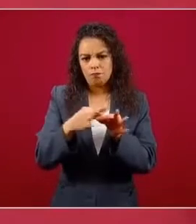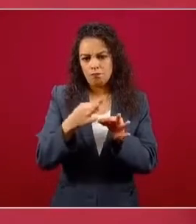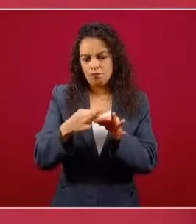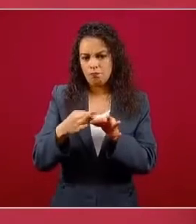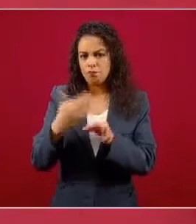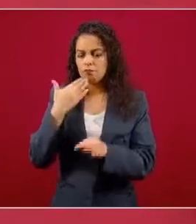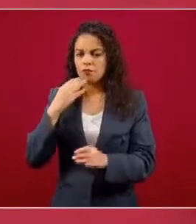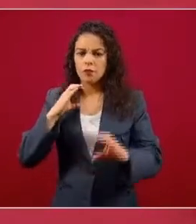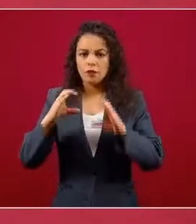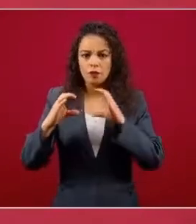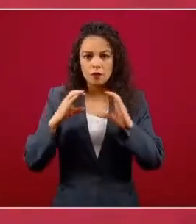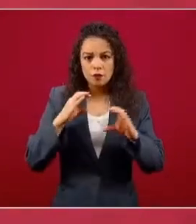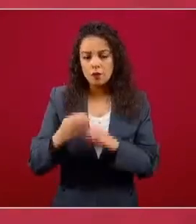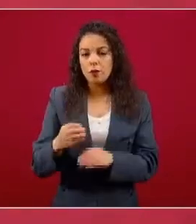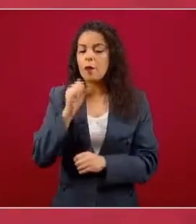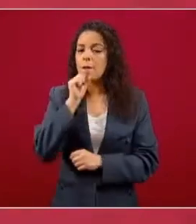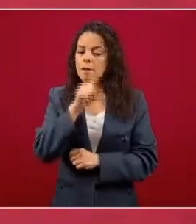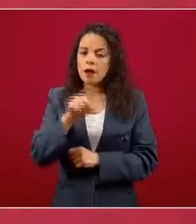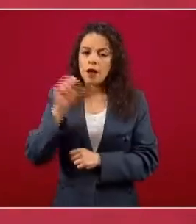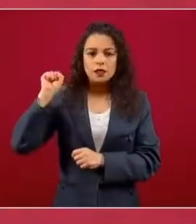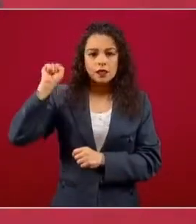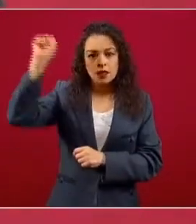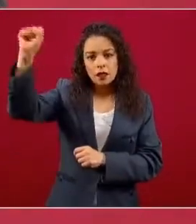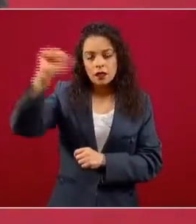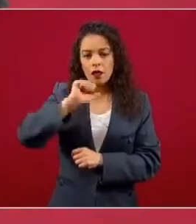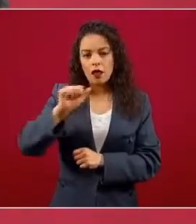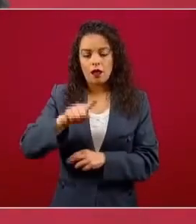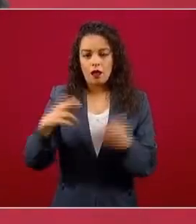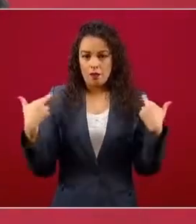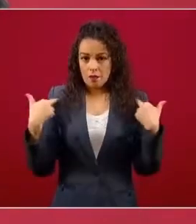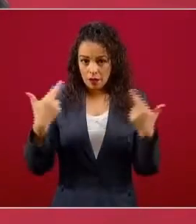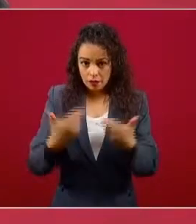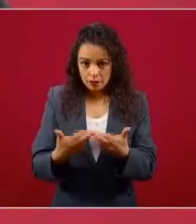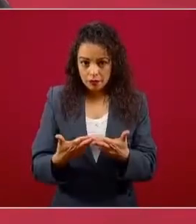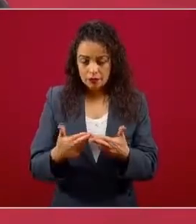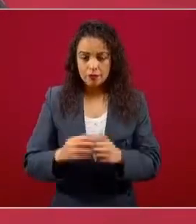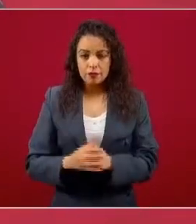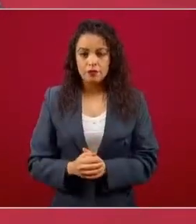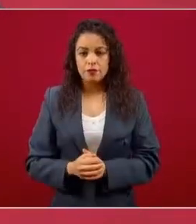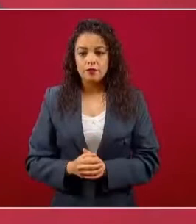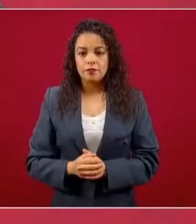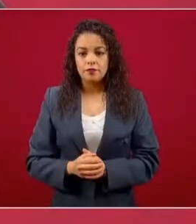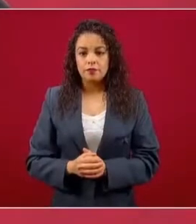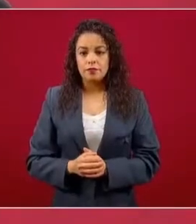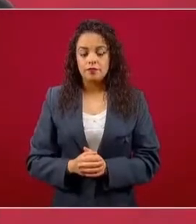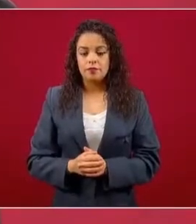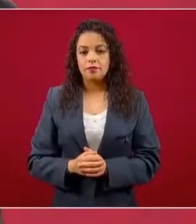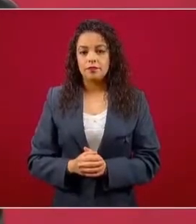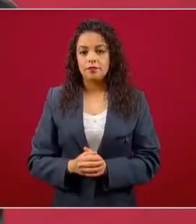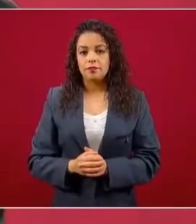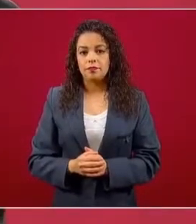con el sindicato de maestros con la coordinadora